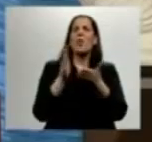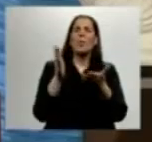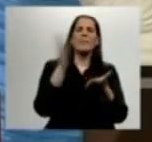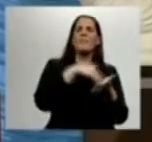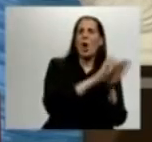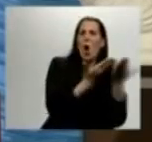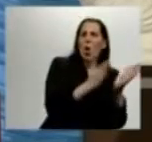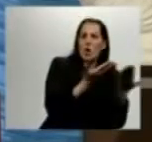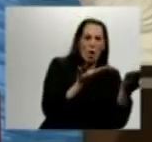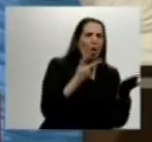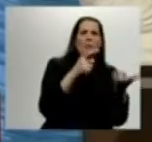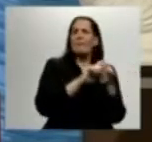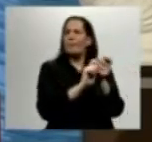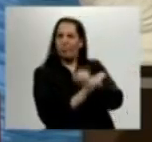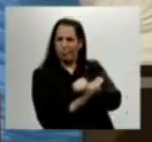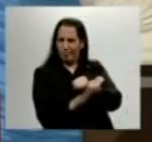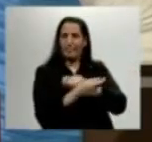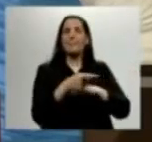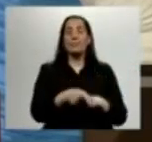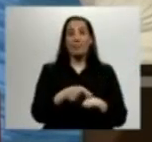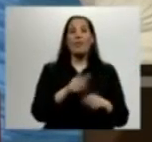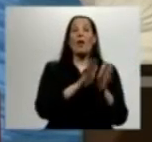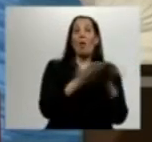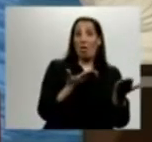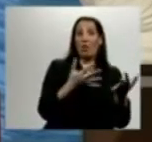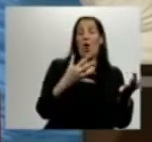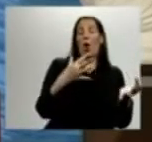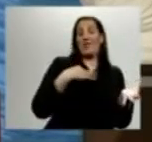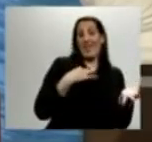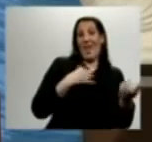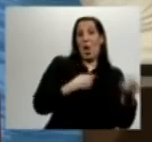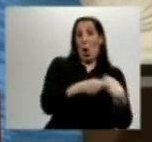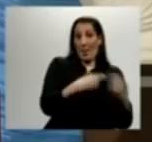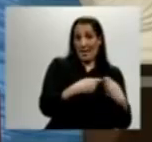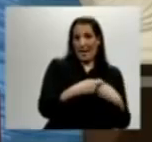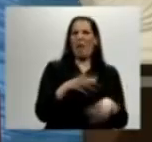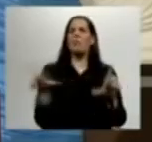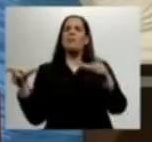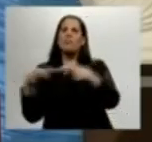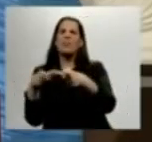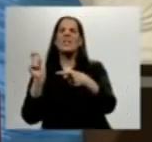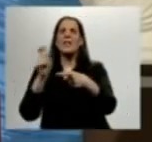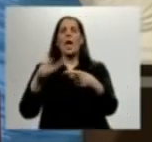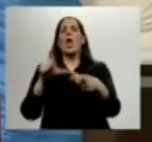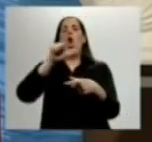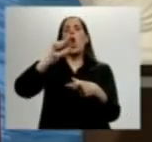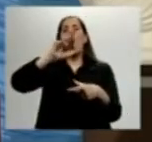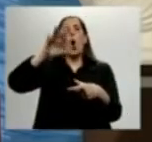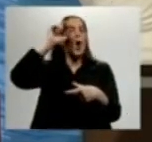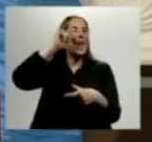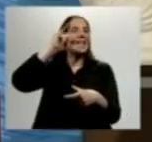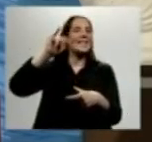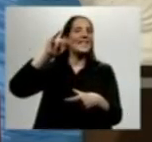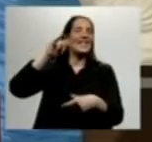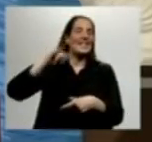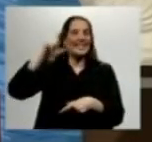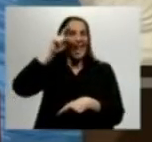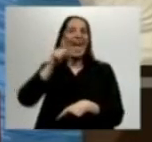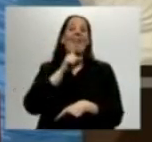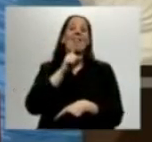y de Reformas del Código Civil y Comercial de la Nación, integrado por los doctores Ricardo Lorenzetti, Elena Highton de Nolasco